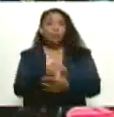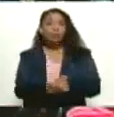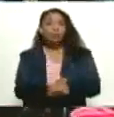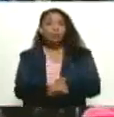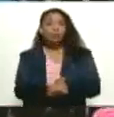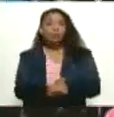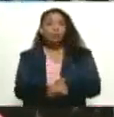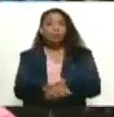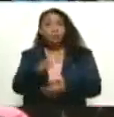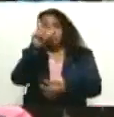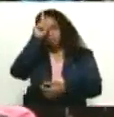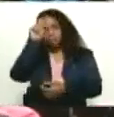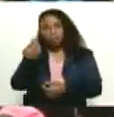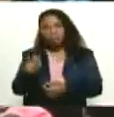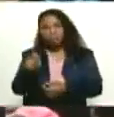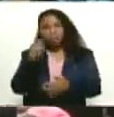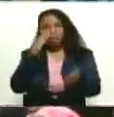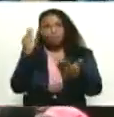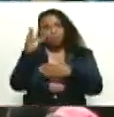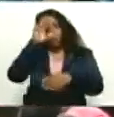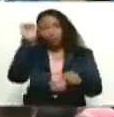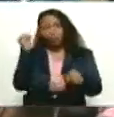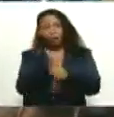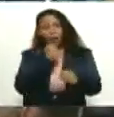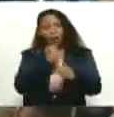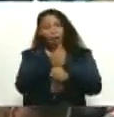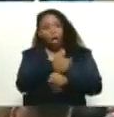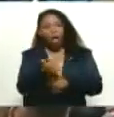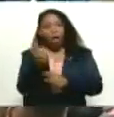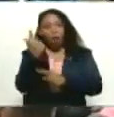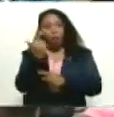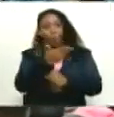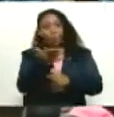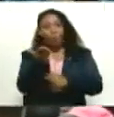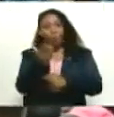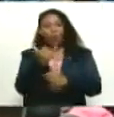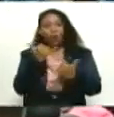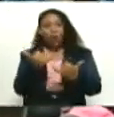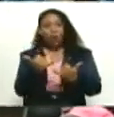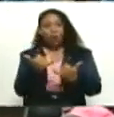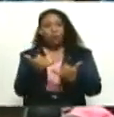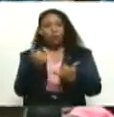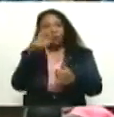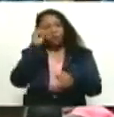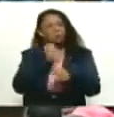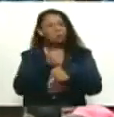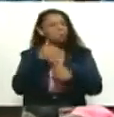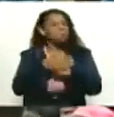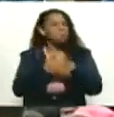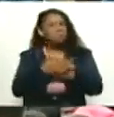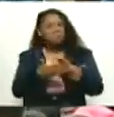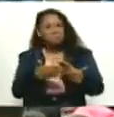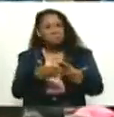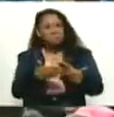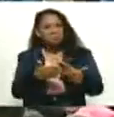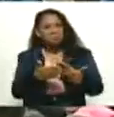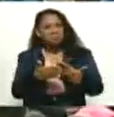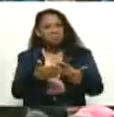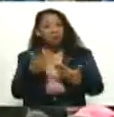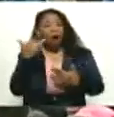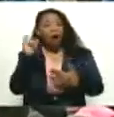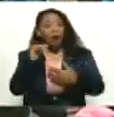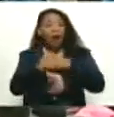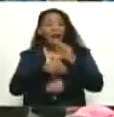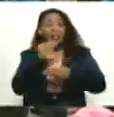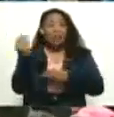del reconocimiento, ¿ves?, al trabajo de cada uno de ustedes. Ahora, ese trabajo, hay que darle más